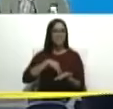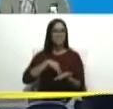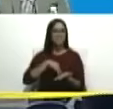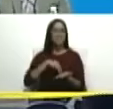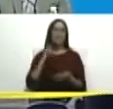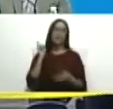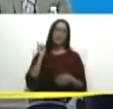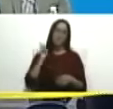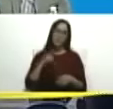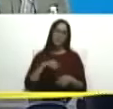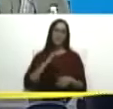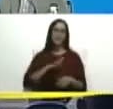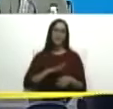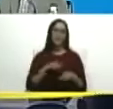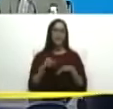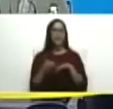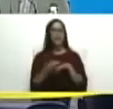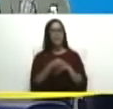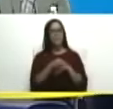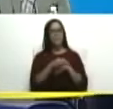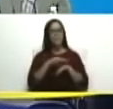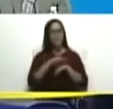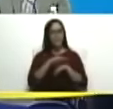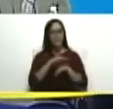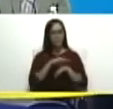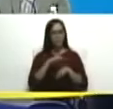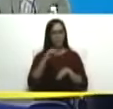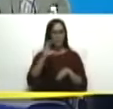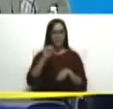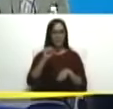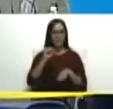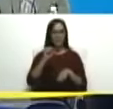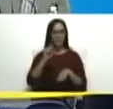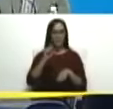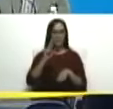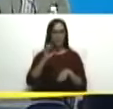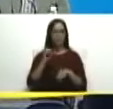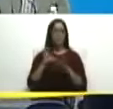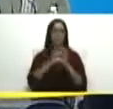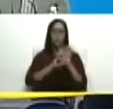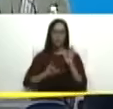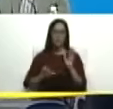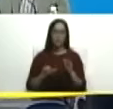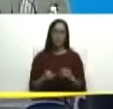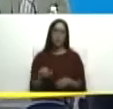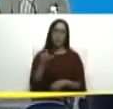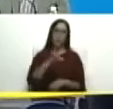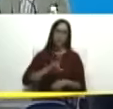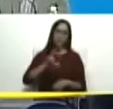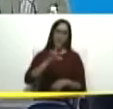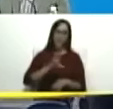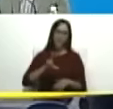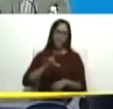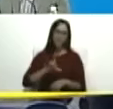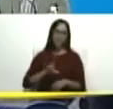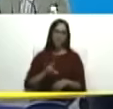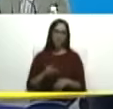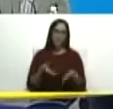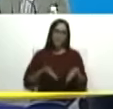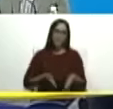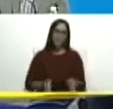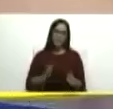También está el ministro Castro Soteldo, fue constituyente por su querido y natal